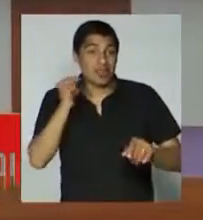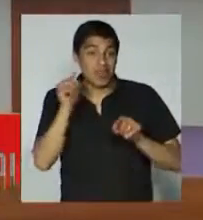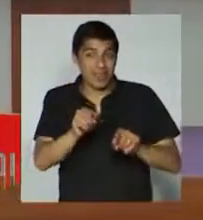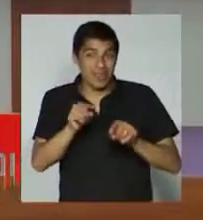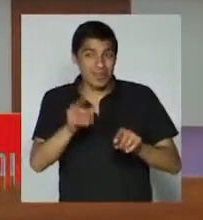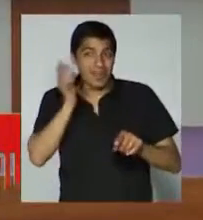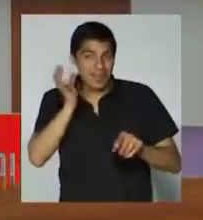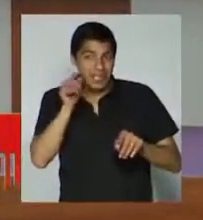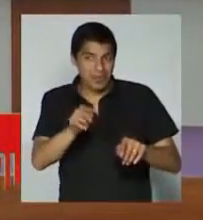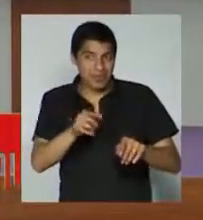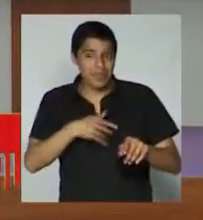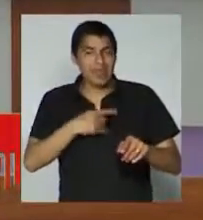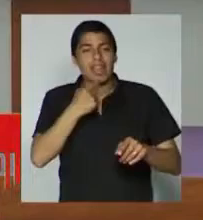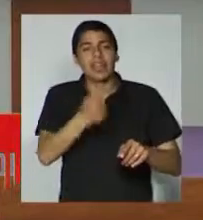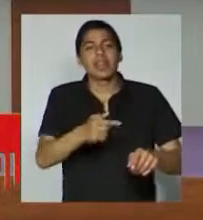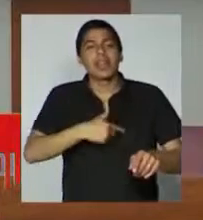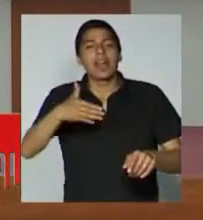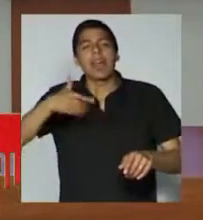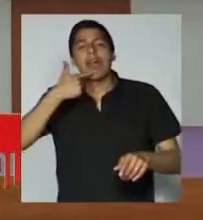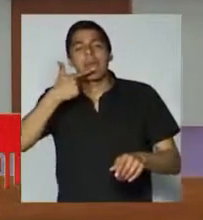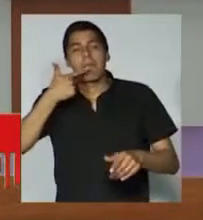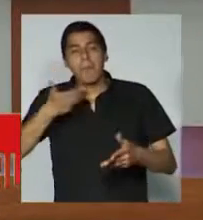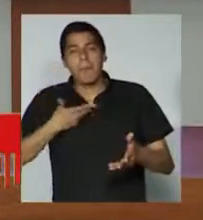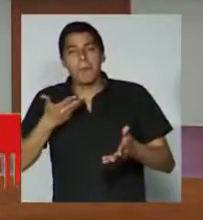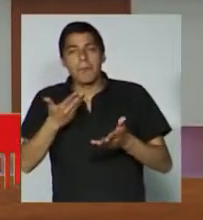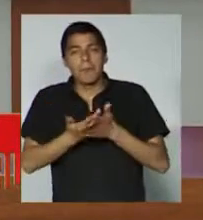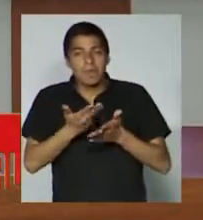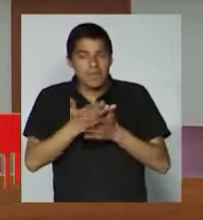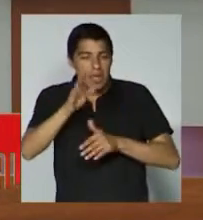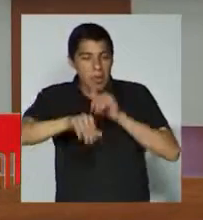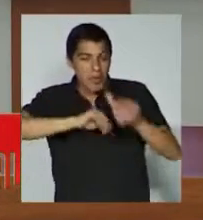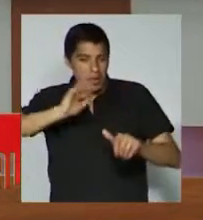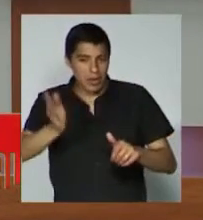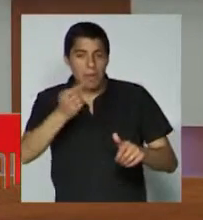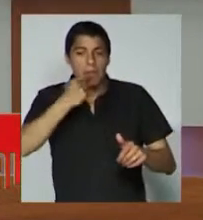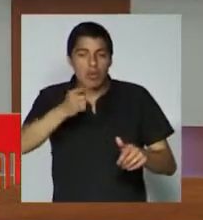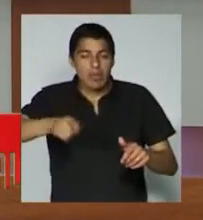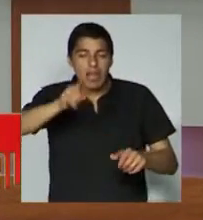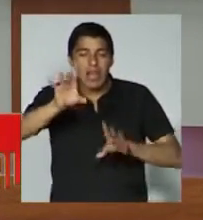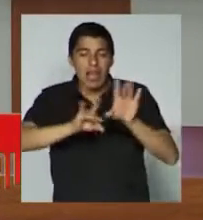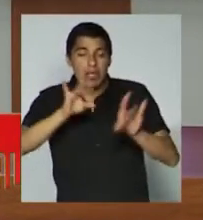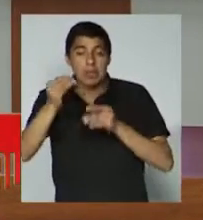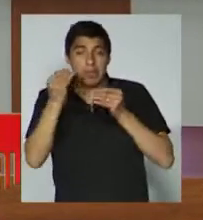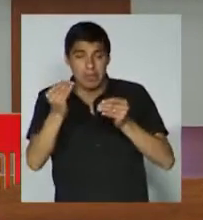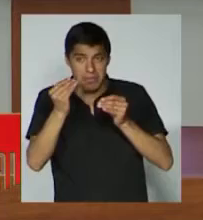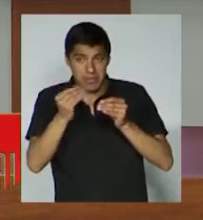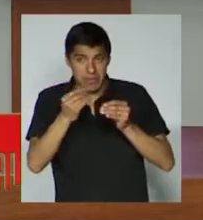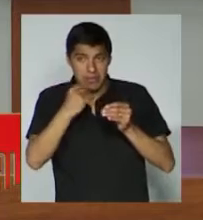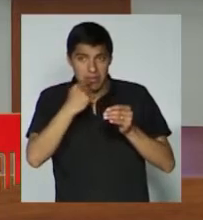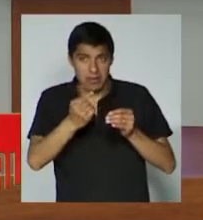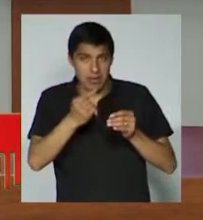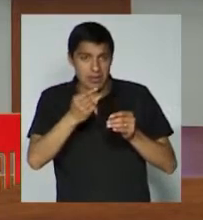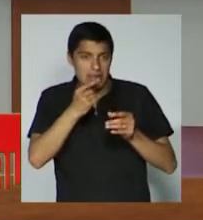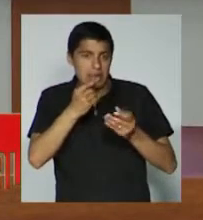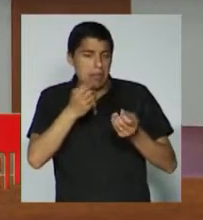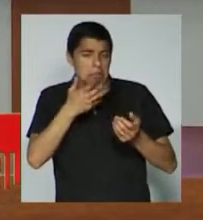día. Que dice que Massa había dicho que iba a empezar el diálogo con todos los candidatos para ver qué decisión tomaba. Y entonces le preguntaba al otro, ¿y eso en castellano